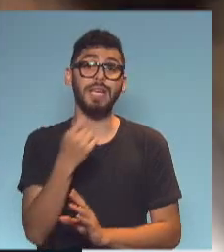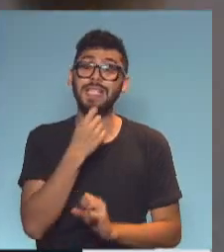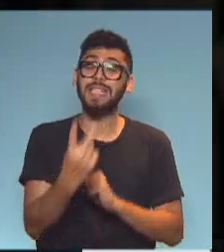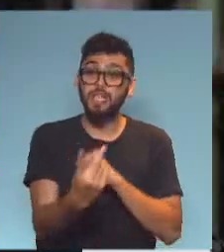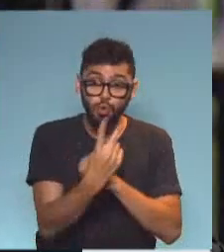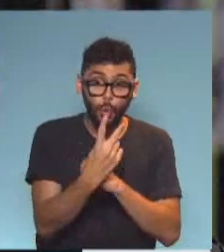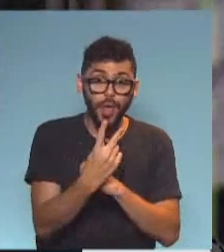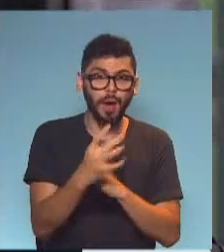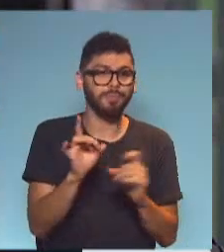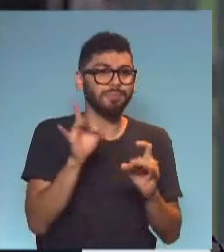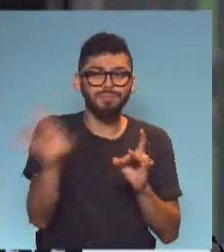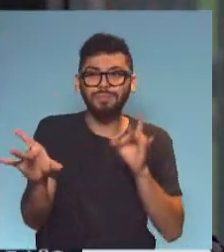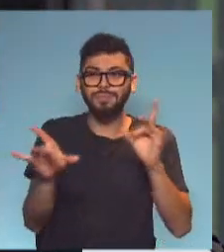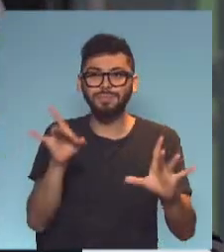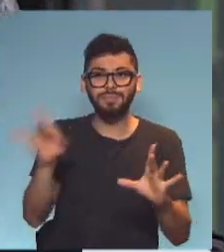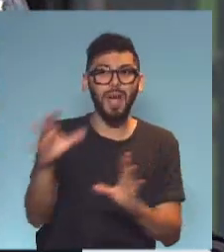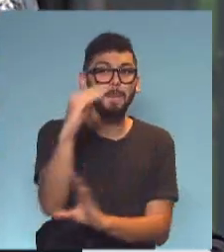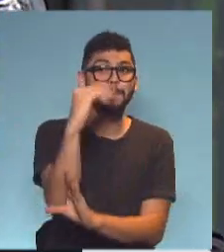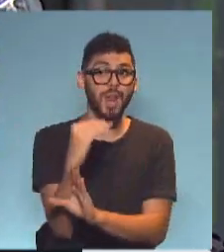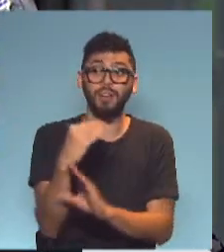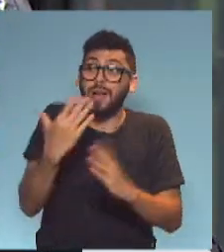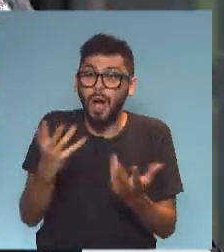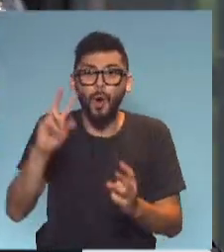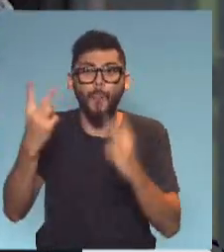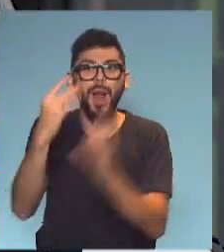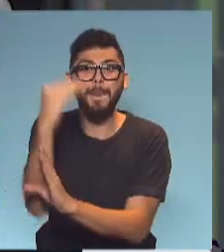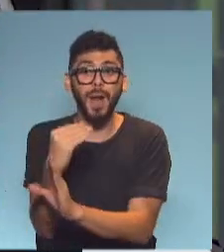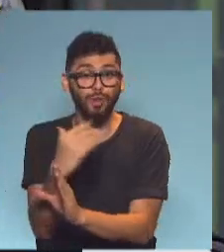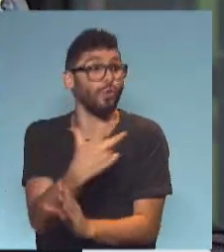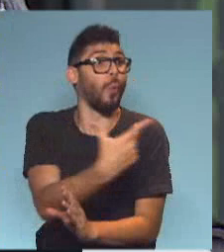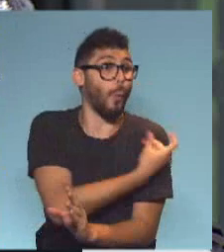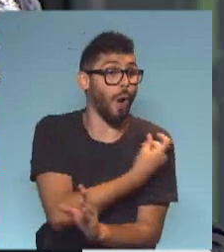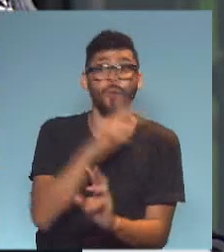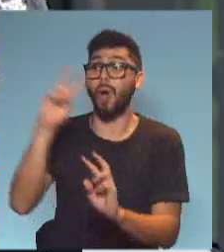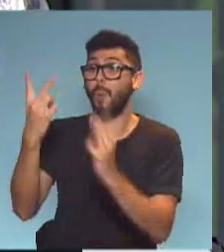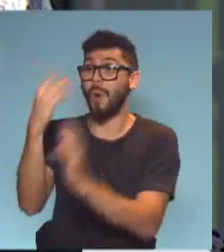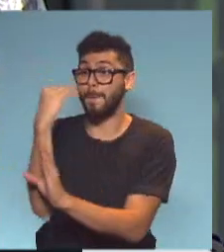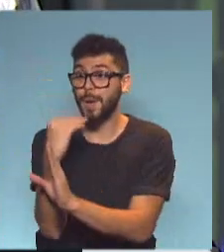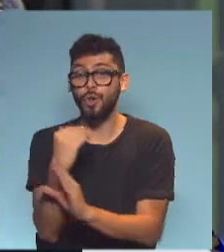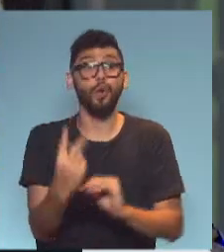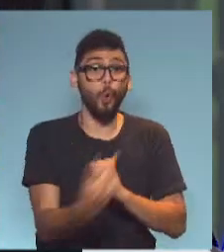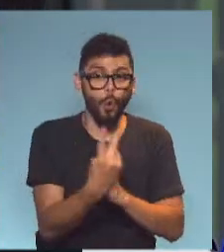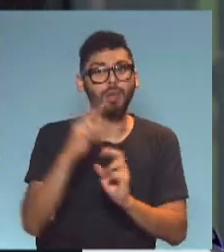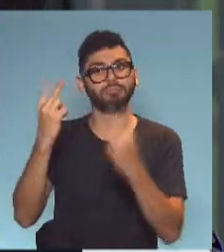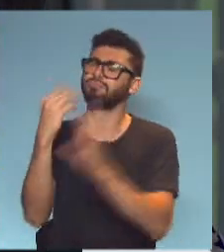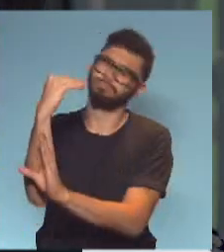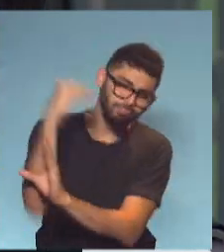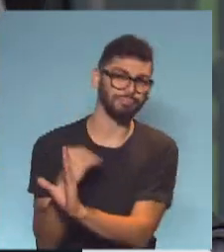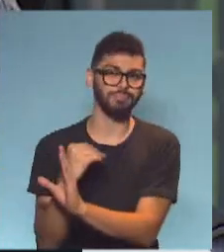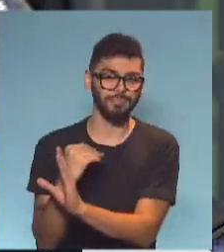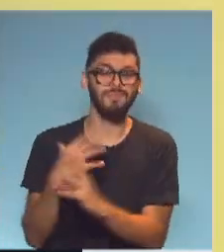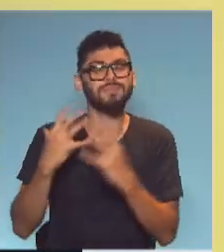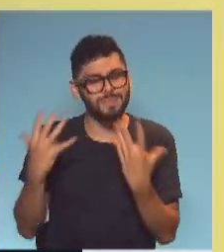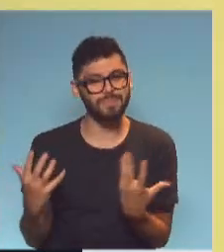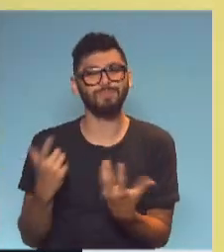interrumpir la transmisión y vamos a bajar la mortalidad, no solo con la vacuna, sino con las medidas de cuidado. Así que trabajando en función